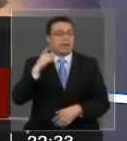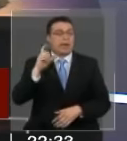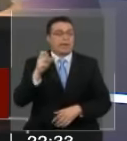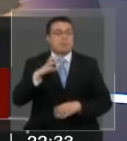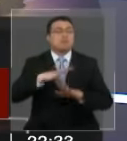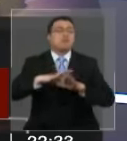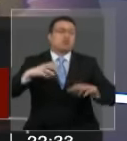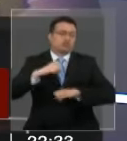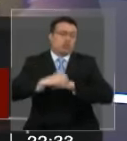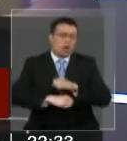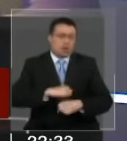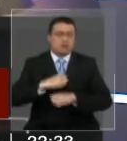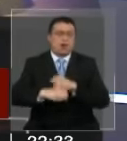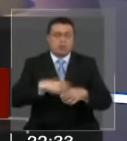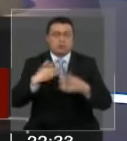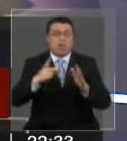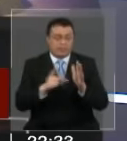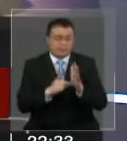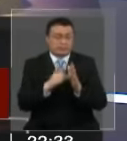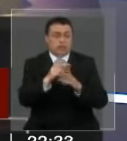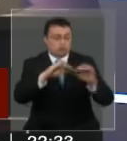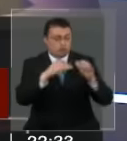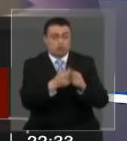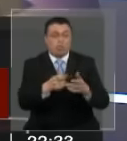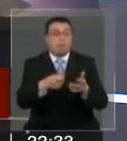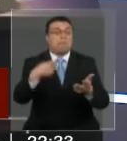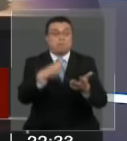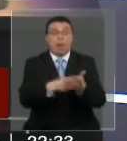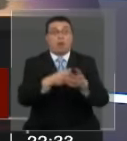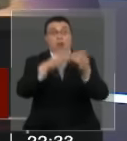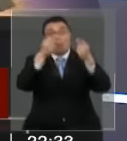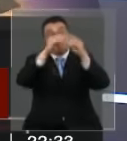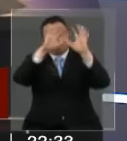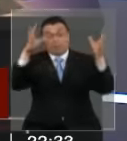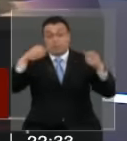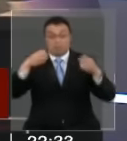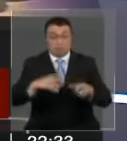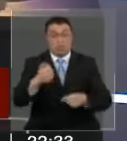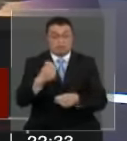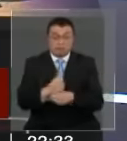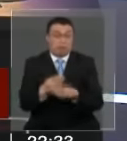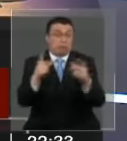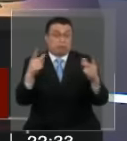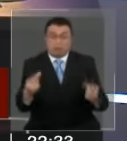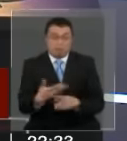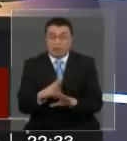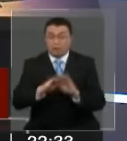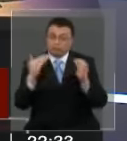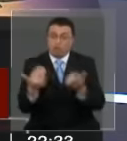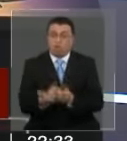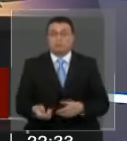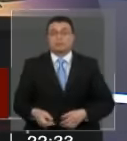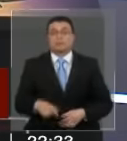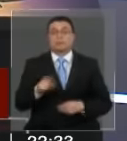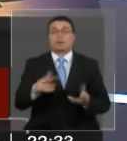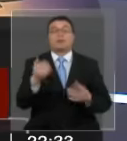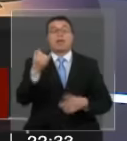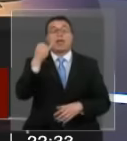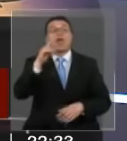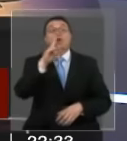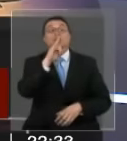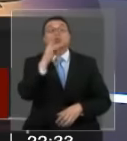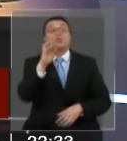que el costo del modelo de desarrollo extractivista se ha pagado medioambientalmente, se ha pagado laboralmente, fundamentalmente. ¿Por qué tenés extractivista en la industria del turismo? Tú dijiste